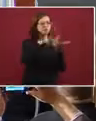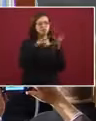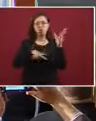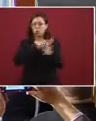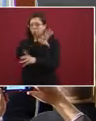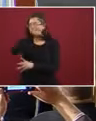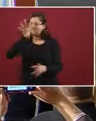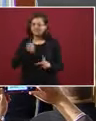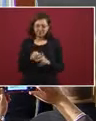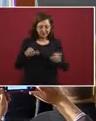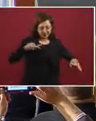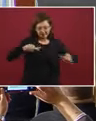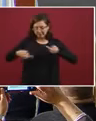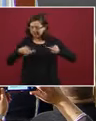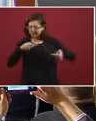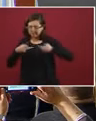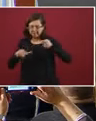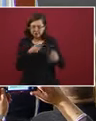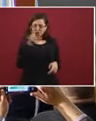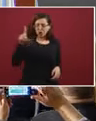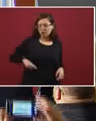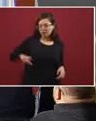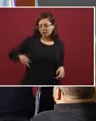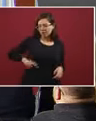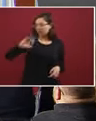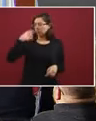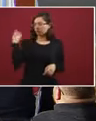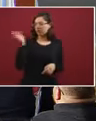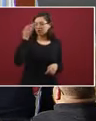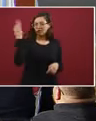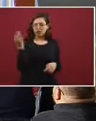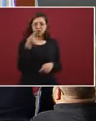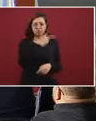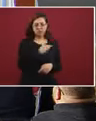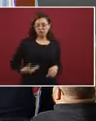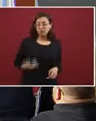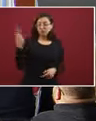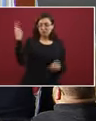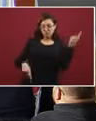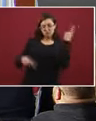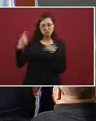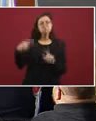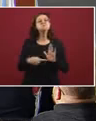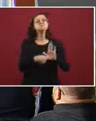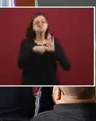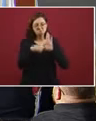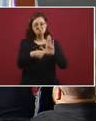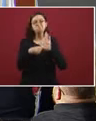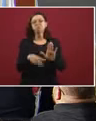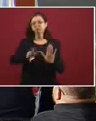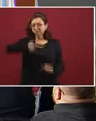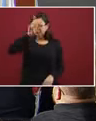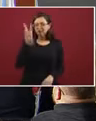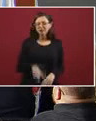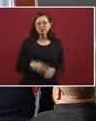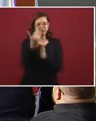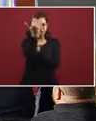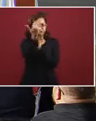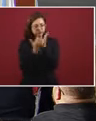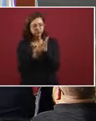que se tiene conforme al gobierno federal, a las instrucciones del señor presidente, está dando claramente resultados y los seguirá